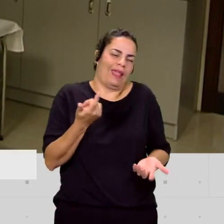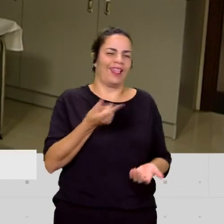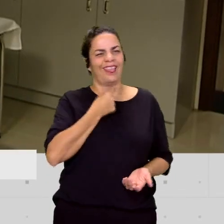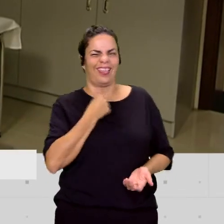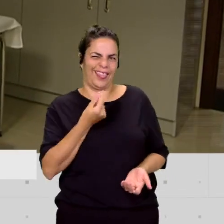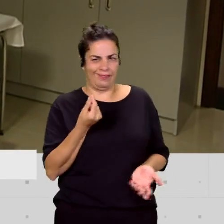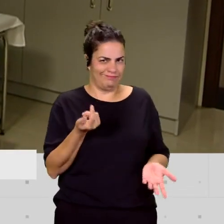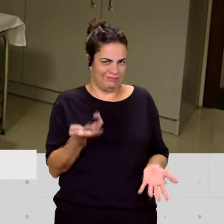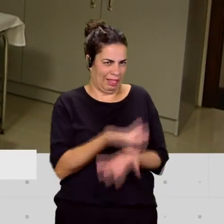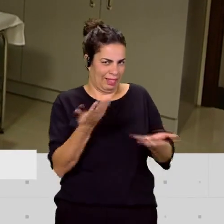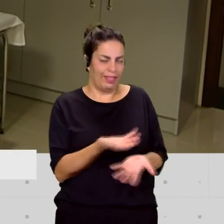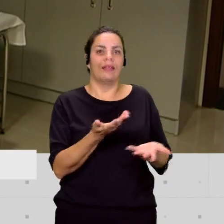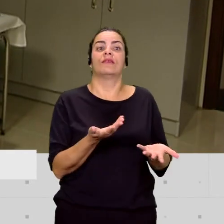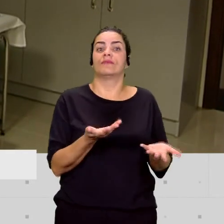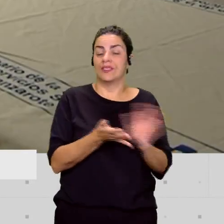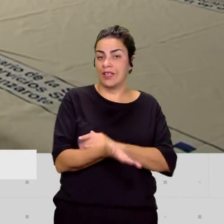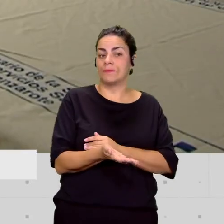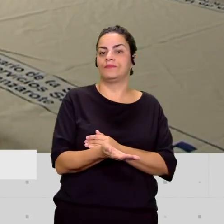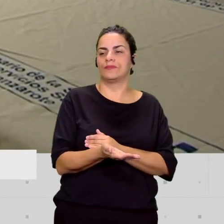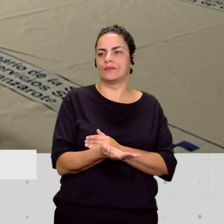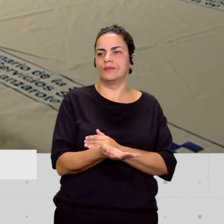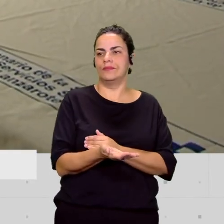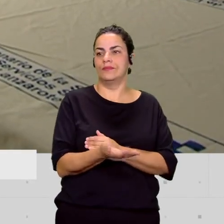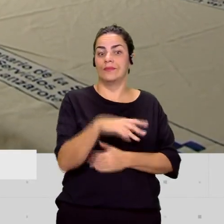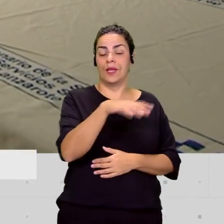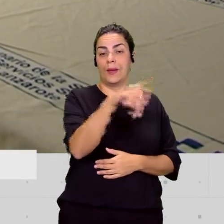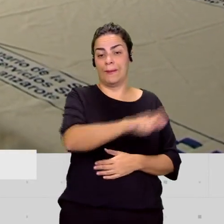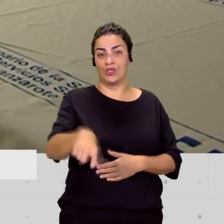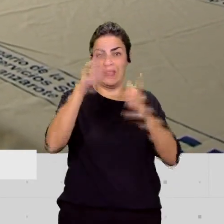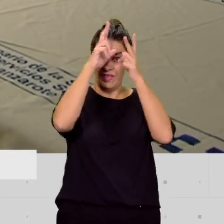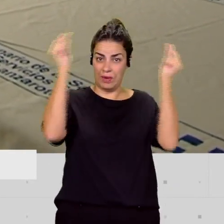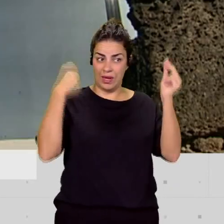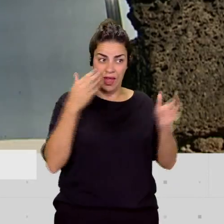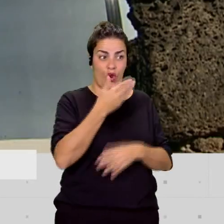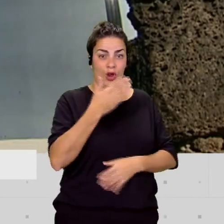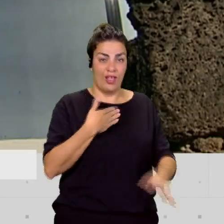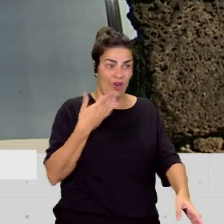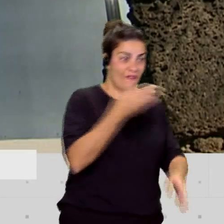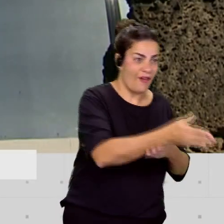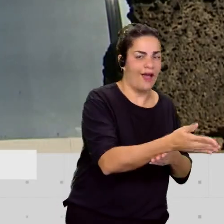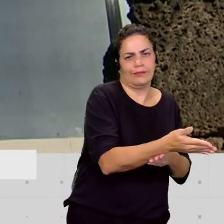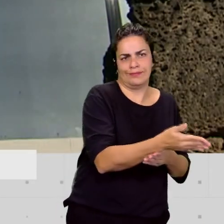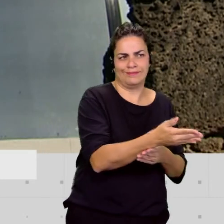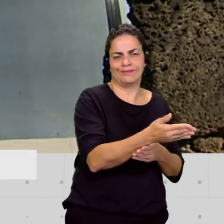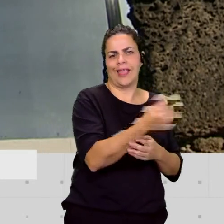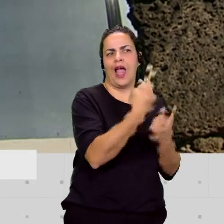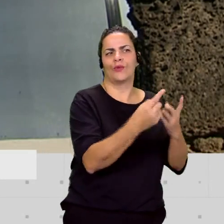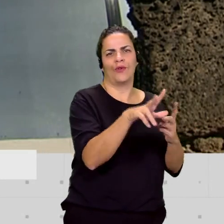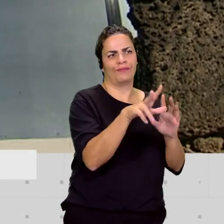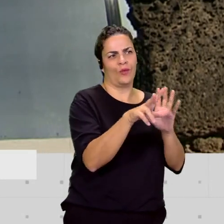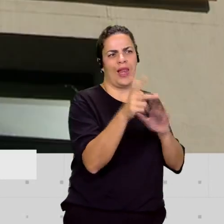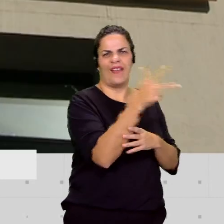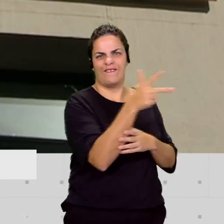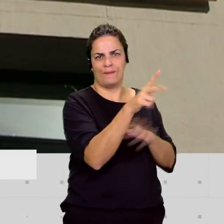gracioso. Es decir, esto, las personas, el personal de enfermería que se ha desplazado a los colegios nos han mandado hasta vídeos porque tiene una